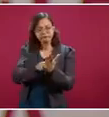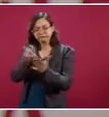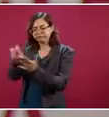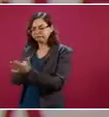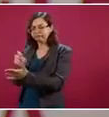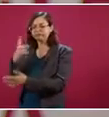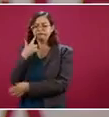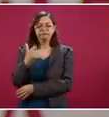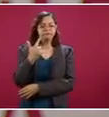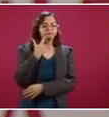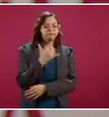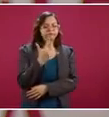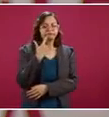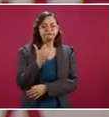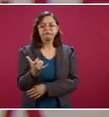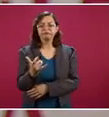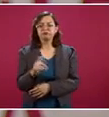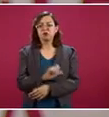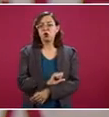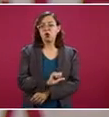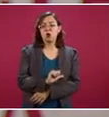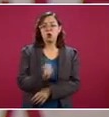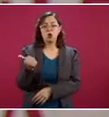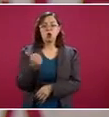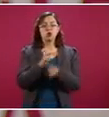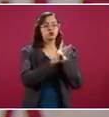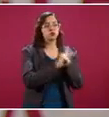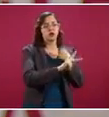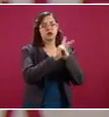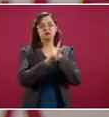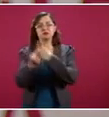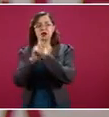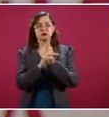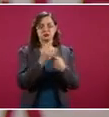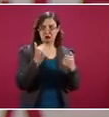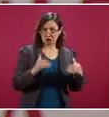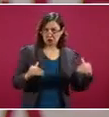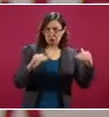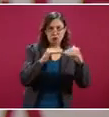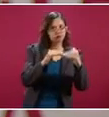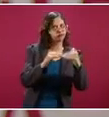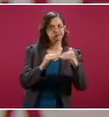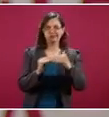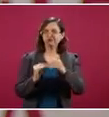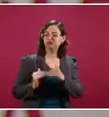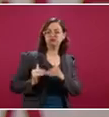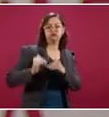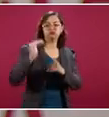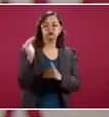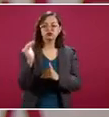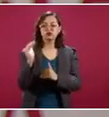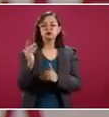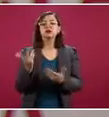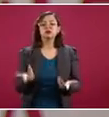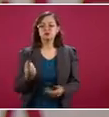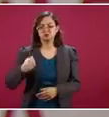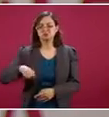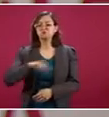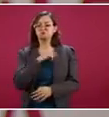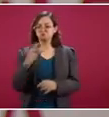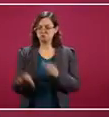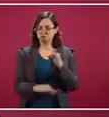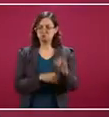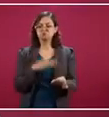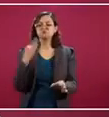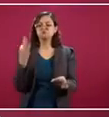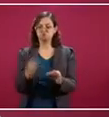con el esfuerzo que hayan hecho ninguno otro de los tres países. Y podemos decir con toda satisfacción que hemos cumplido